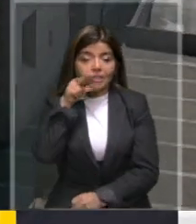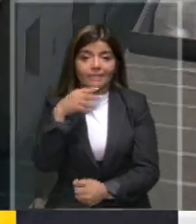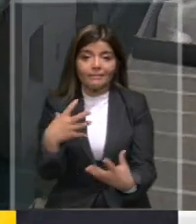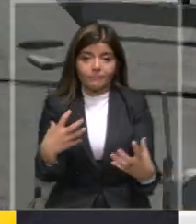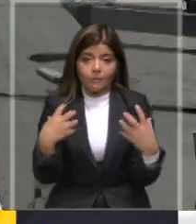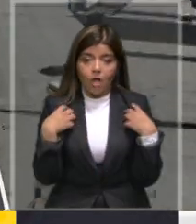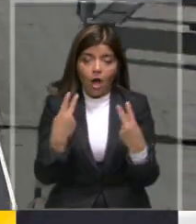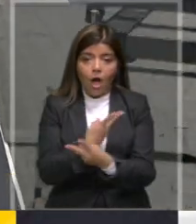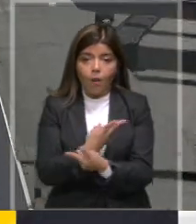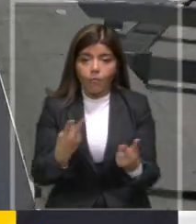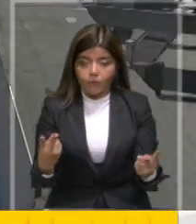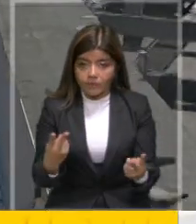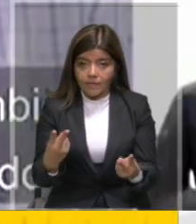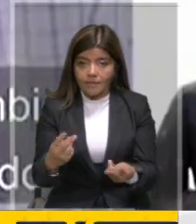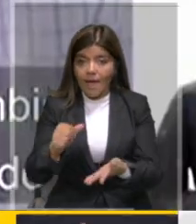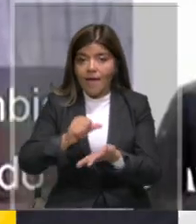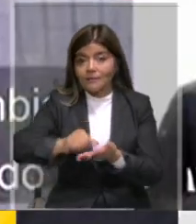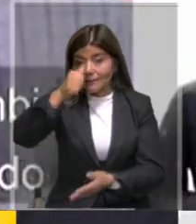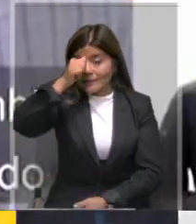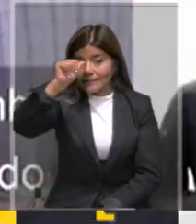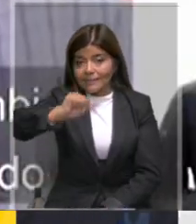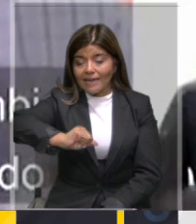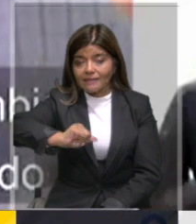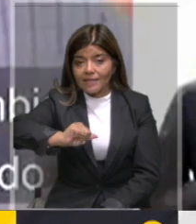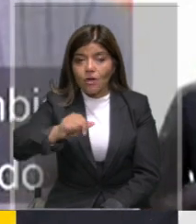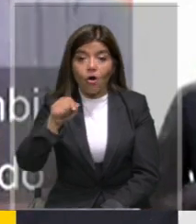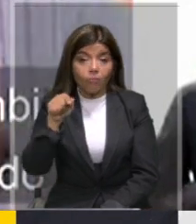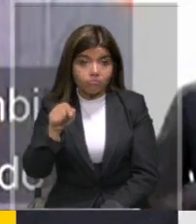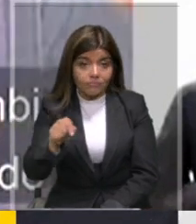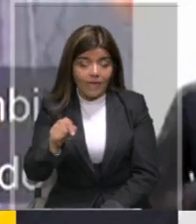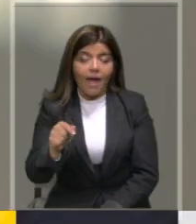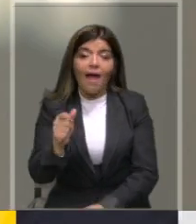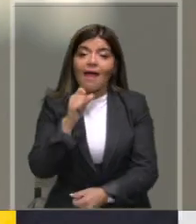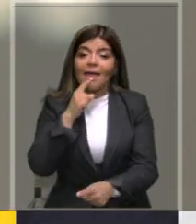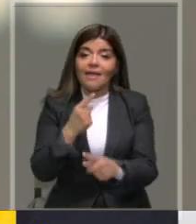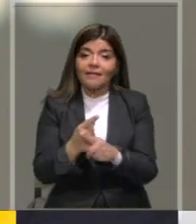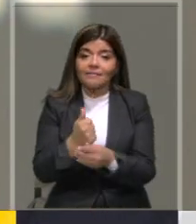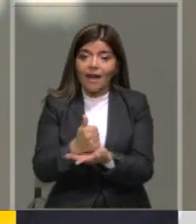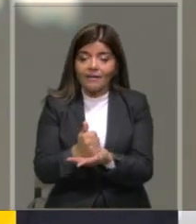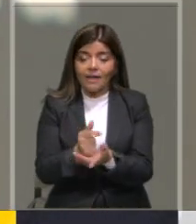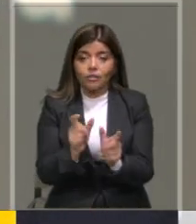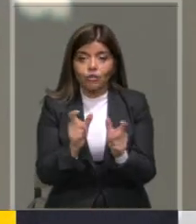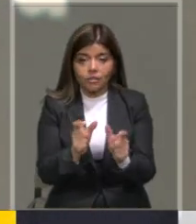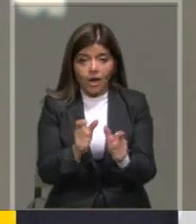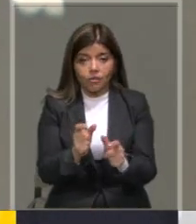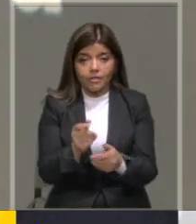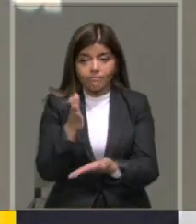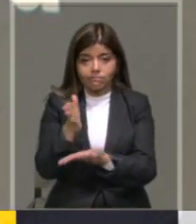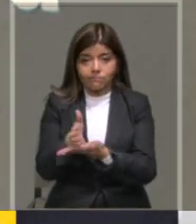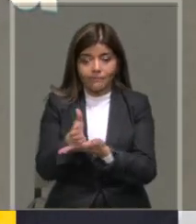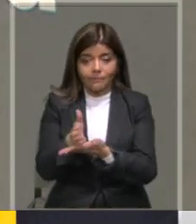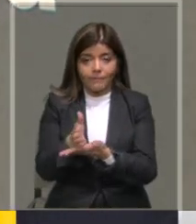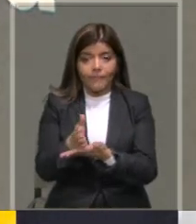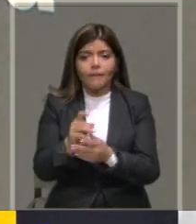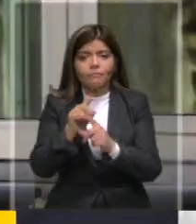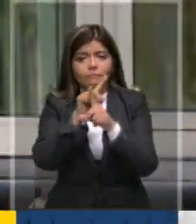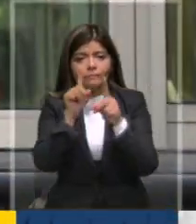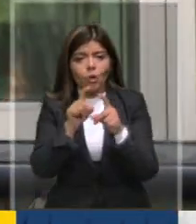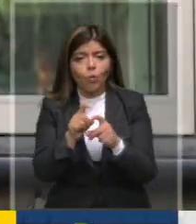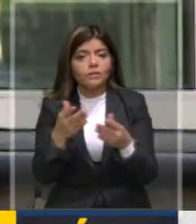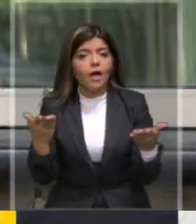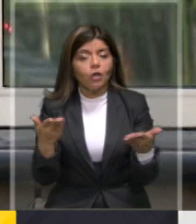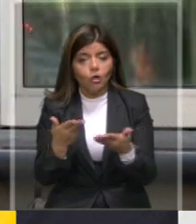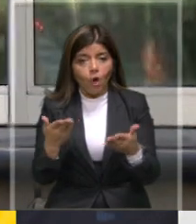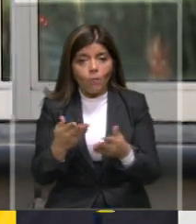que además en las máximas Asunción sanción quiero decir que puede efectivamente ejercer la contraloría ahora la gran pregunta es cómo se suma esto